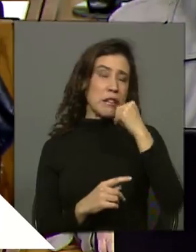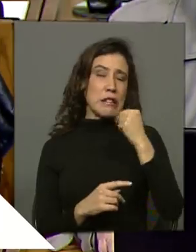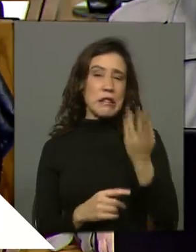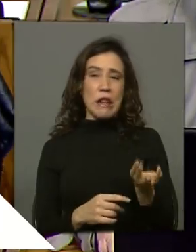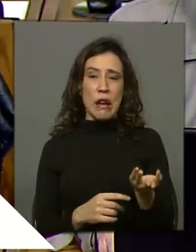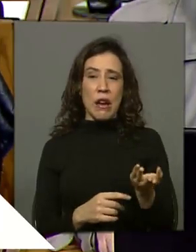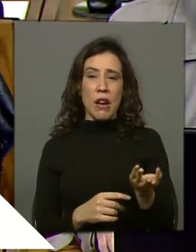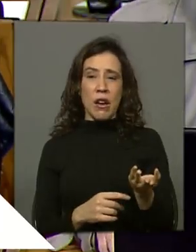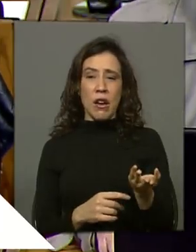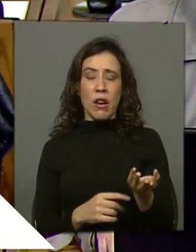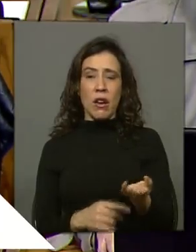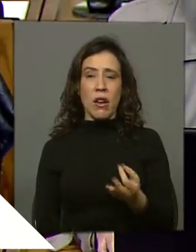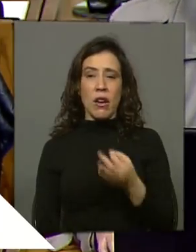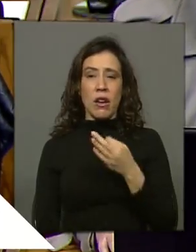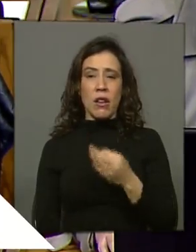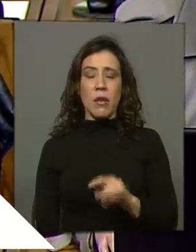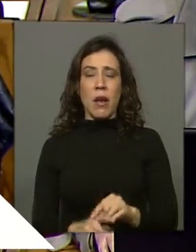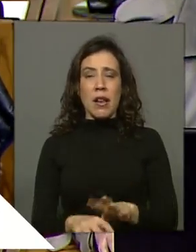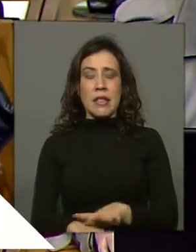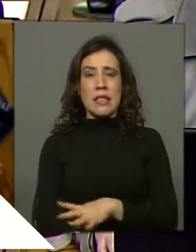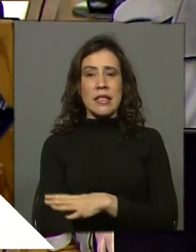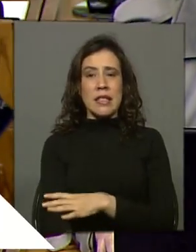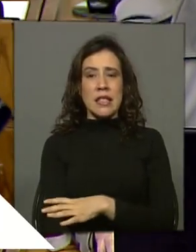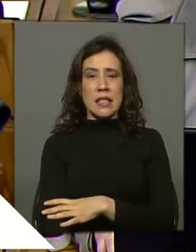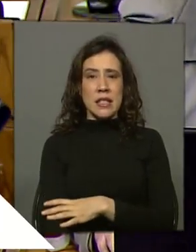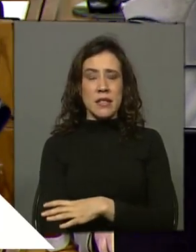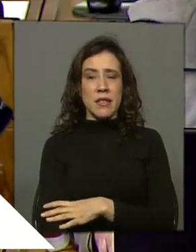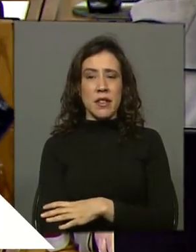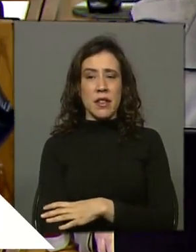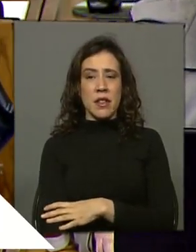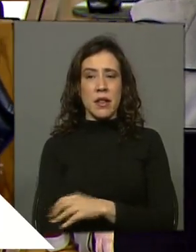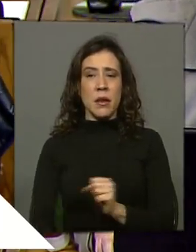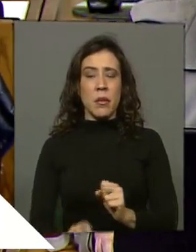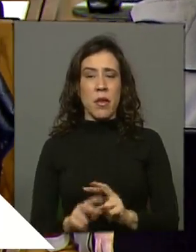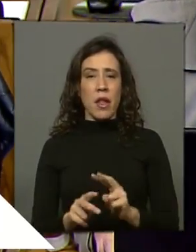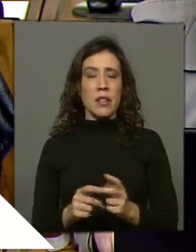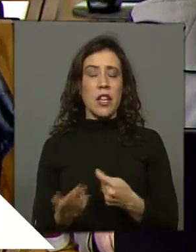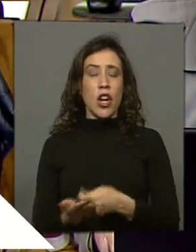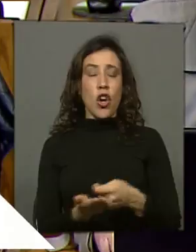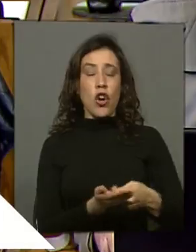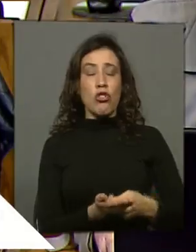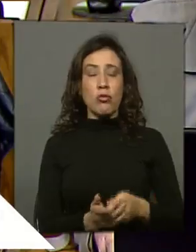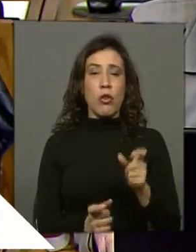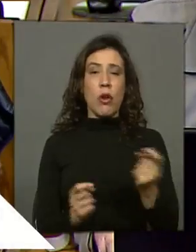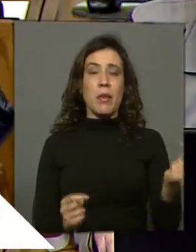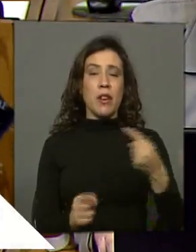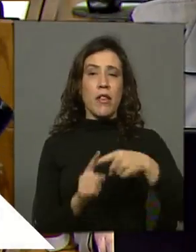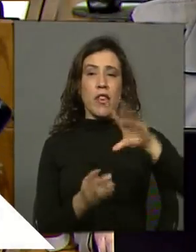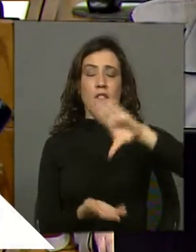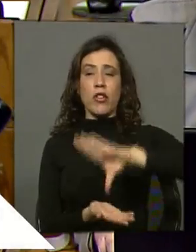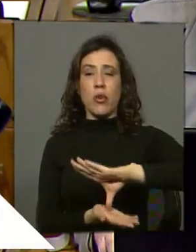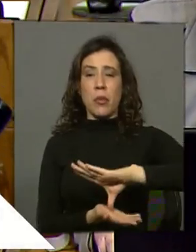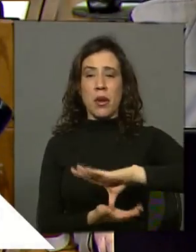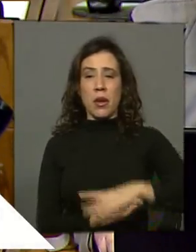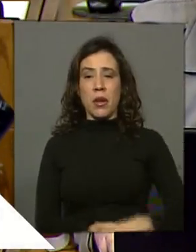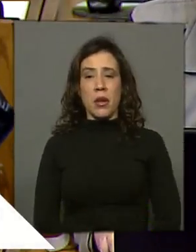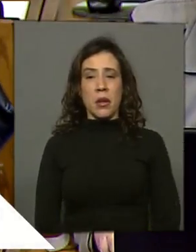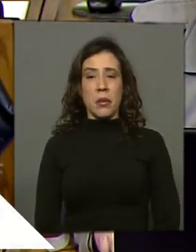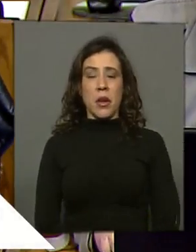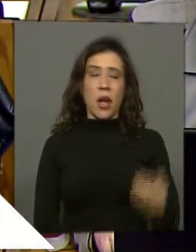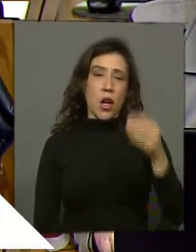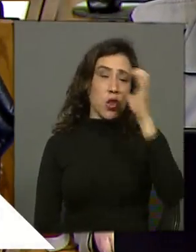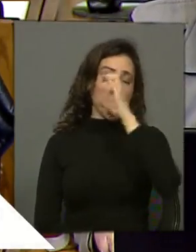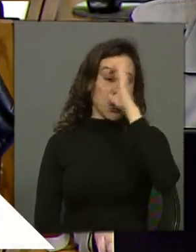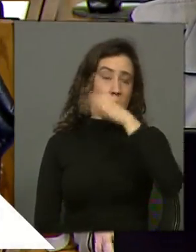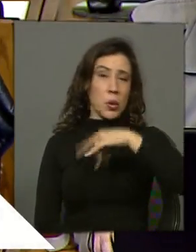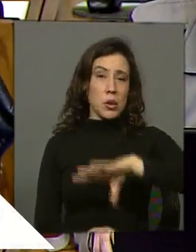de la sensibilidad bajo la cual se puede mover el consumo de alguien que viene de afuera a hacer turismo a